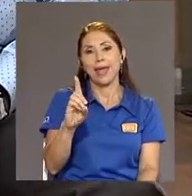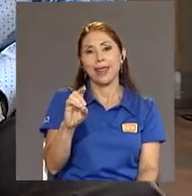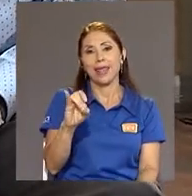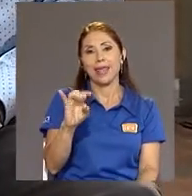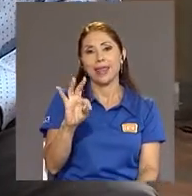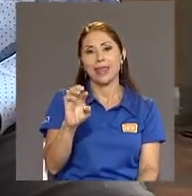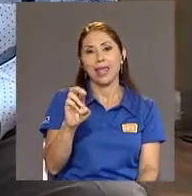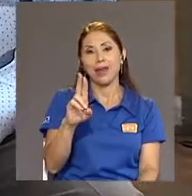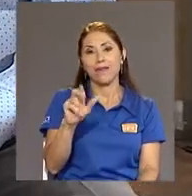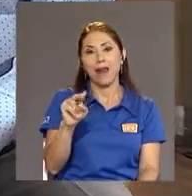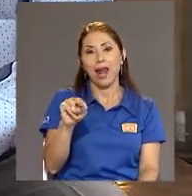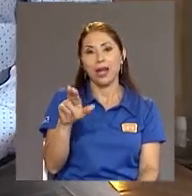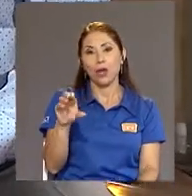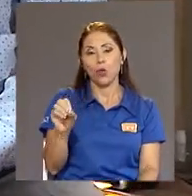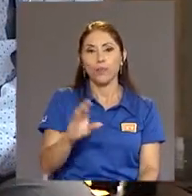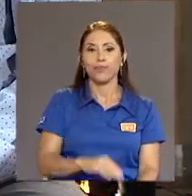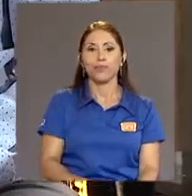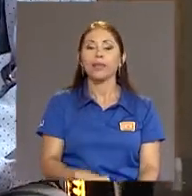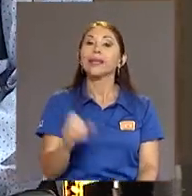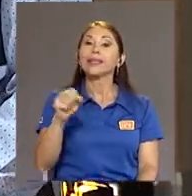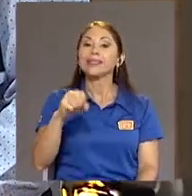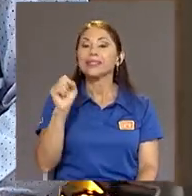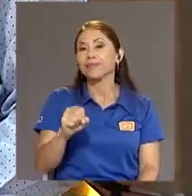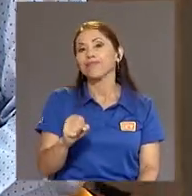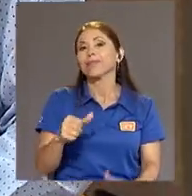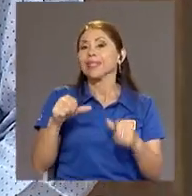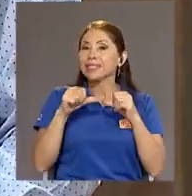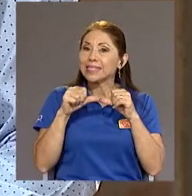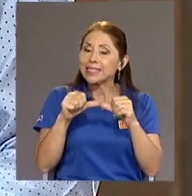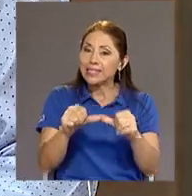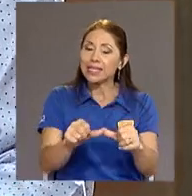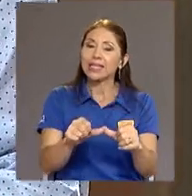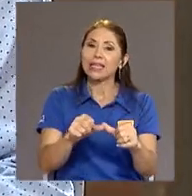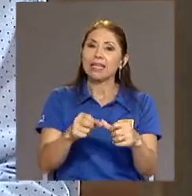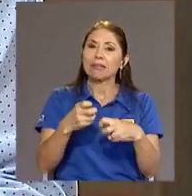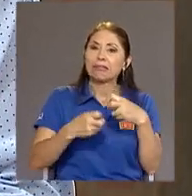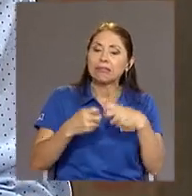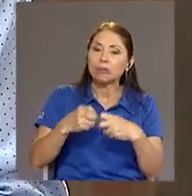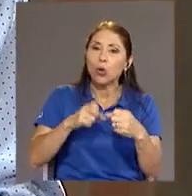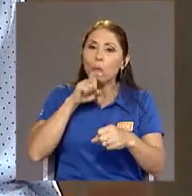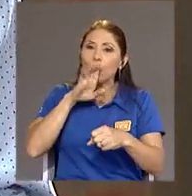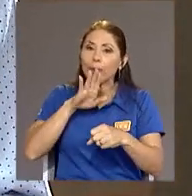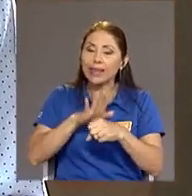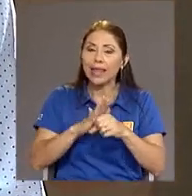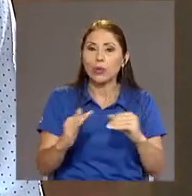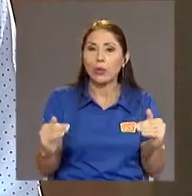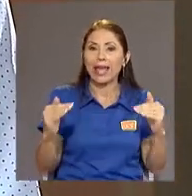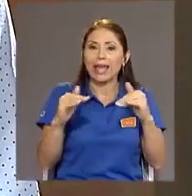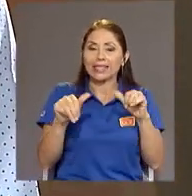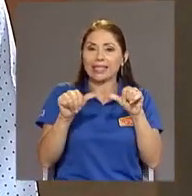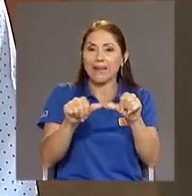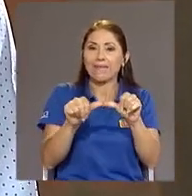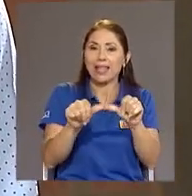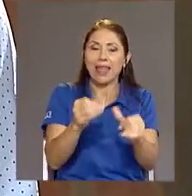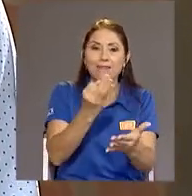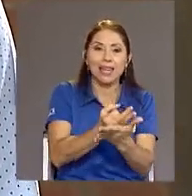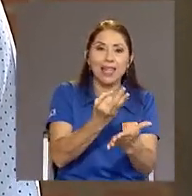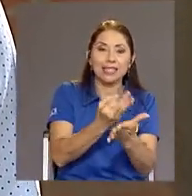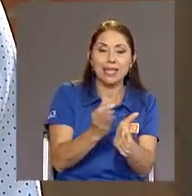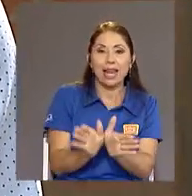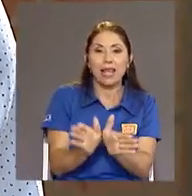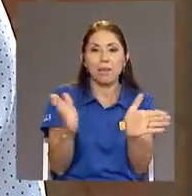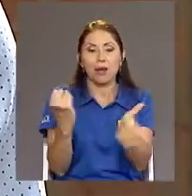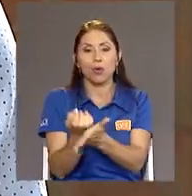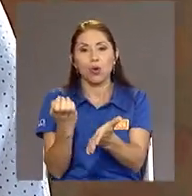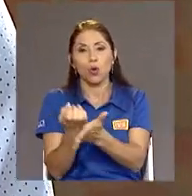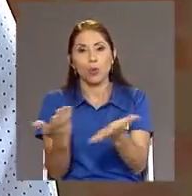que se sigue comprometiendo la estabilidad financiera y microeconómica del país con un Estado que en este